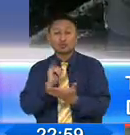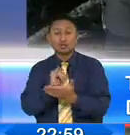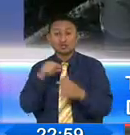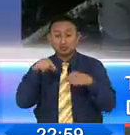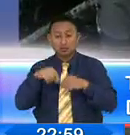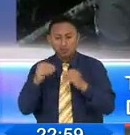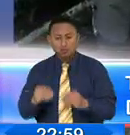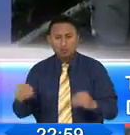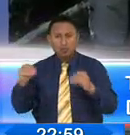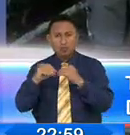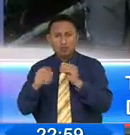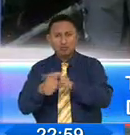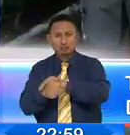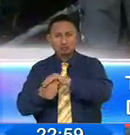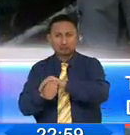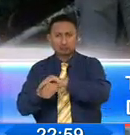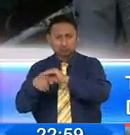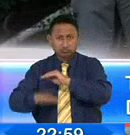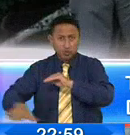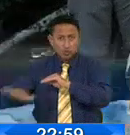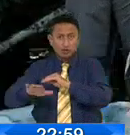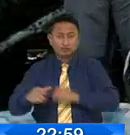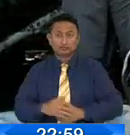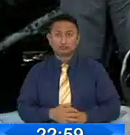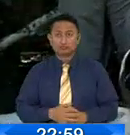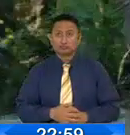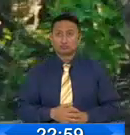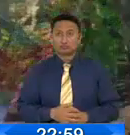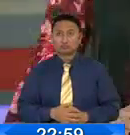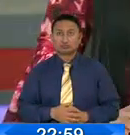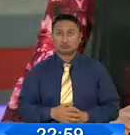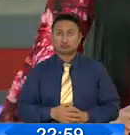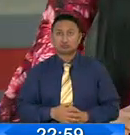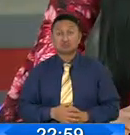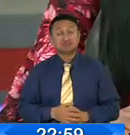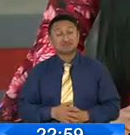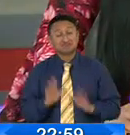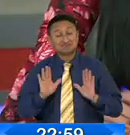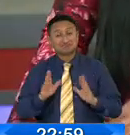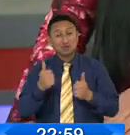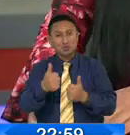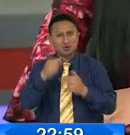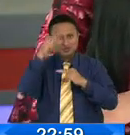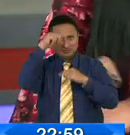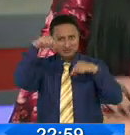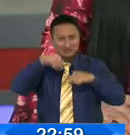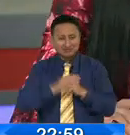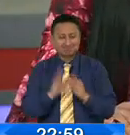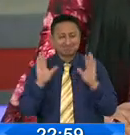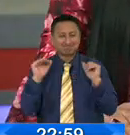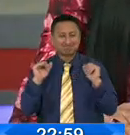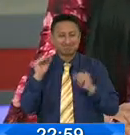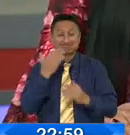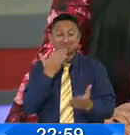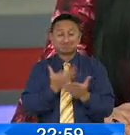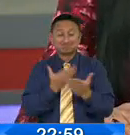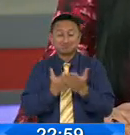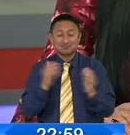hallarse más individuos de esta especie. Y con este hallazgo, amigos, nos despedimos.